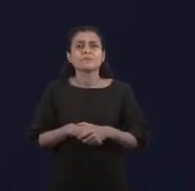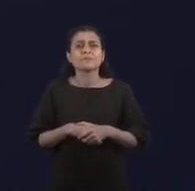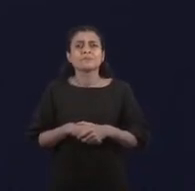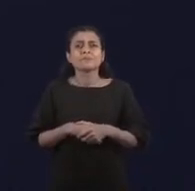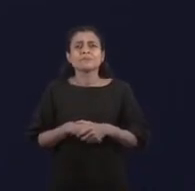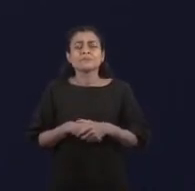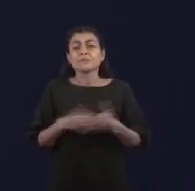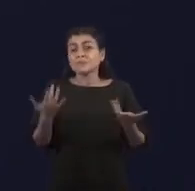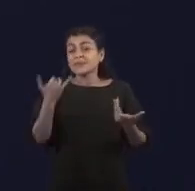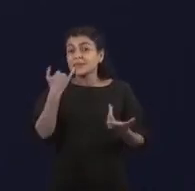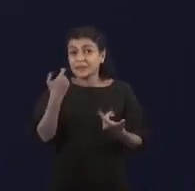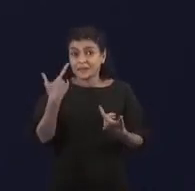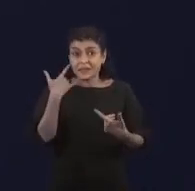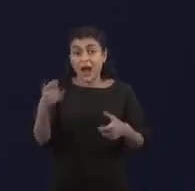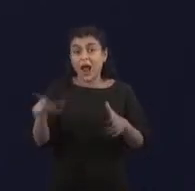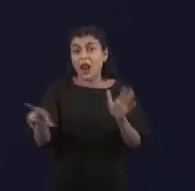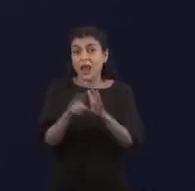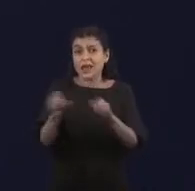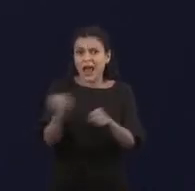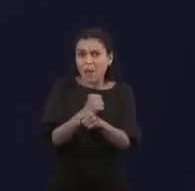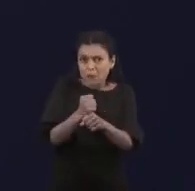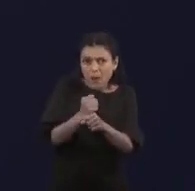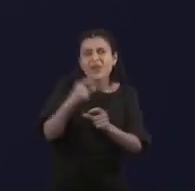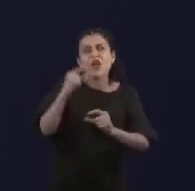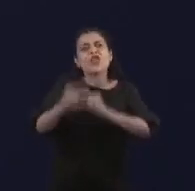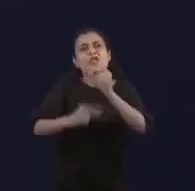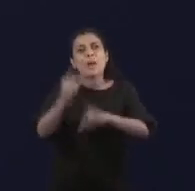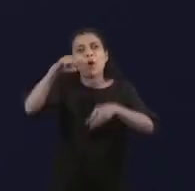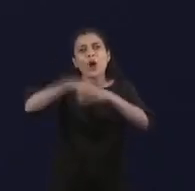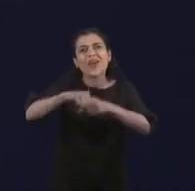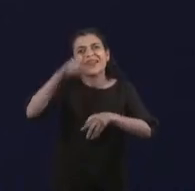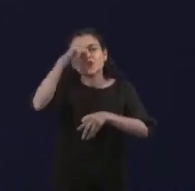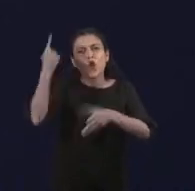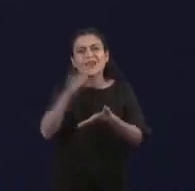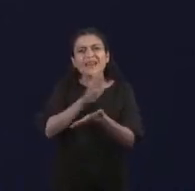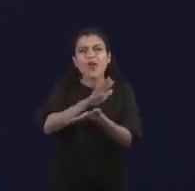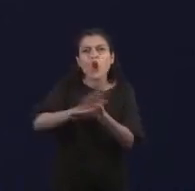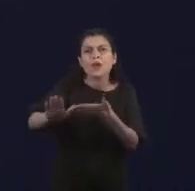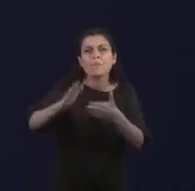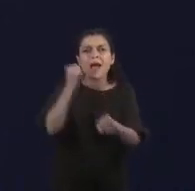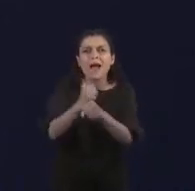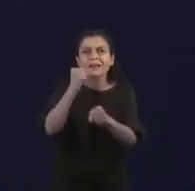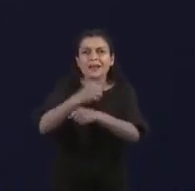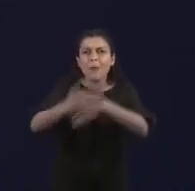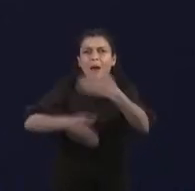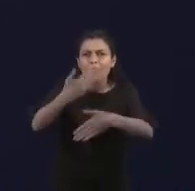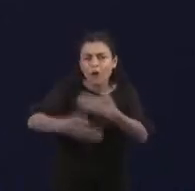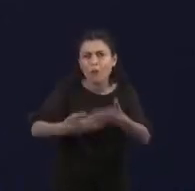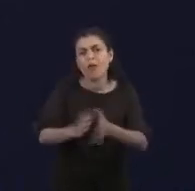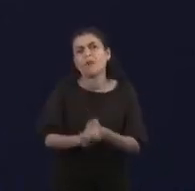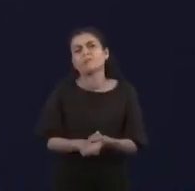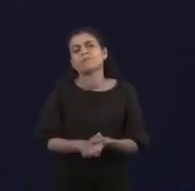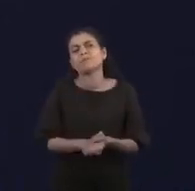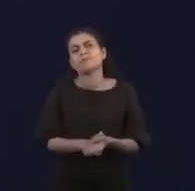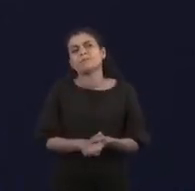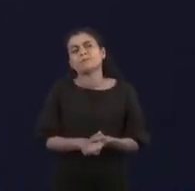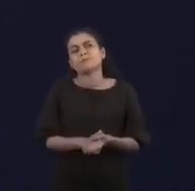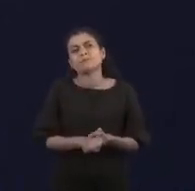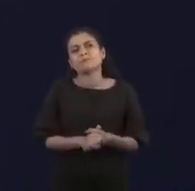con esta ley, el saneamiento del Estado y la llegada de nuevas inversiones. En este sentido,